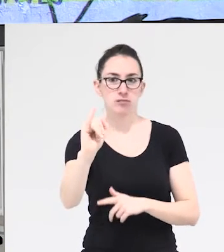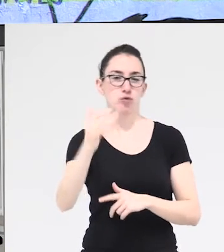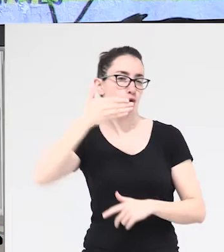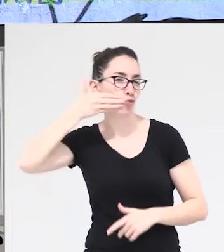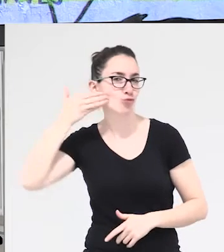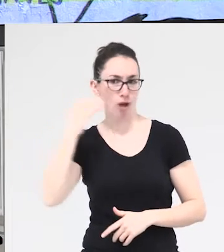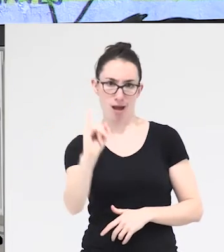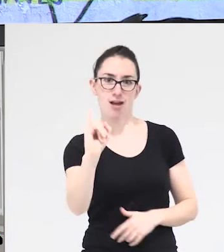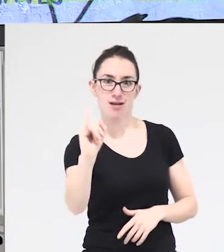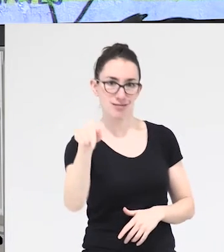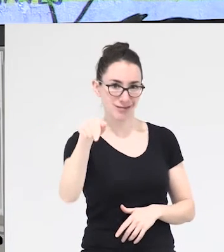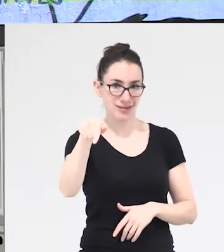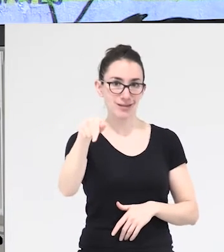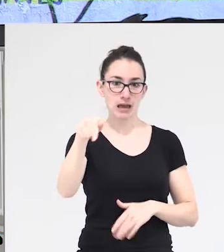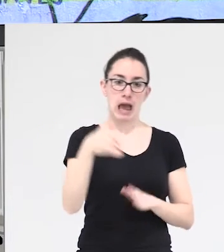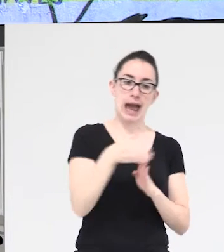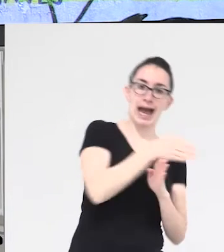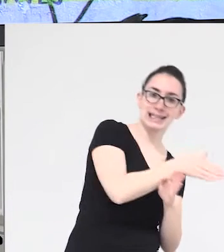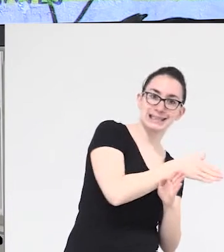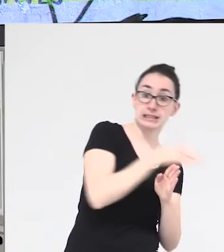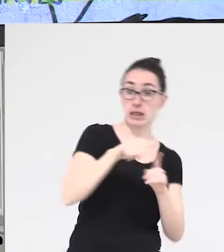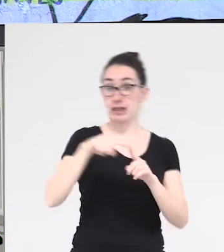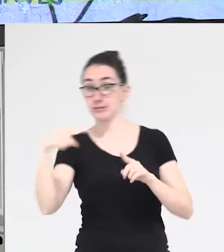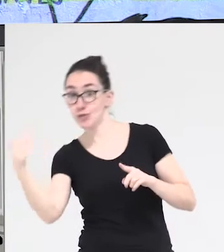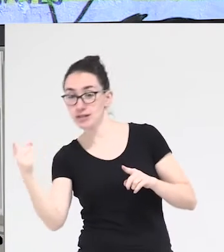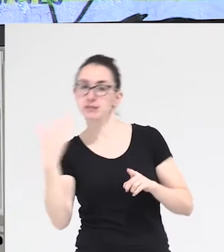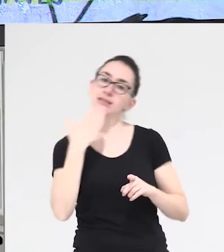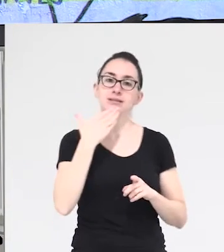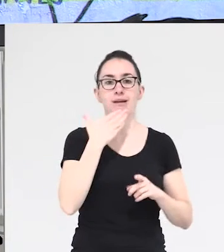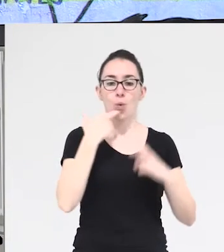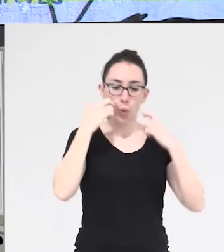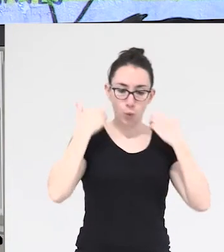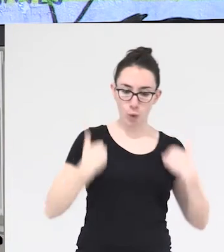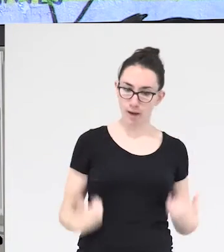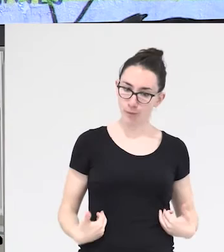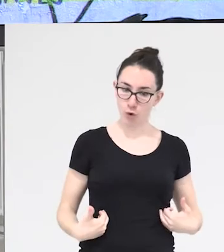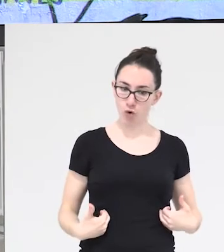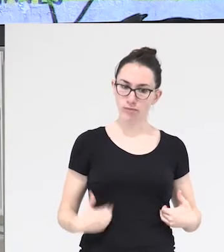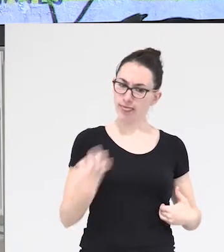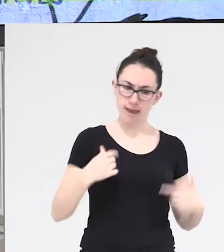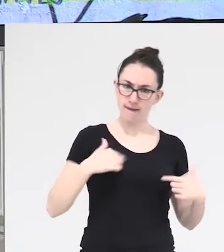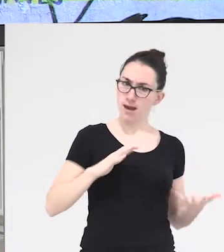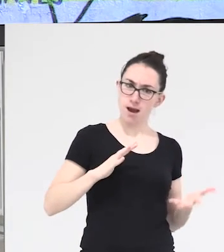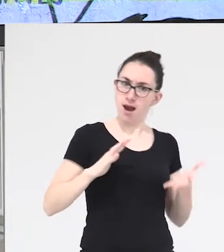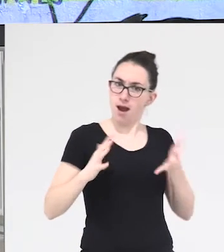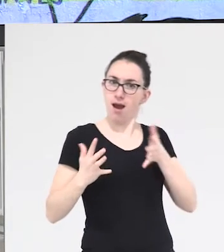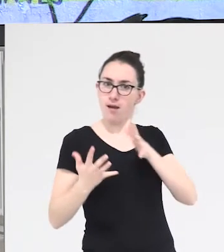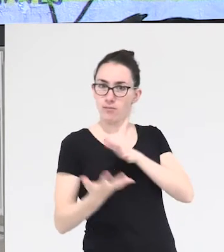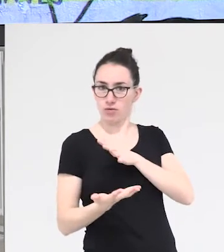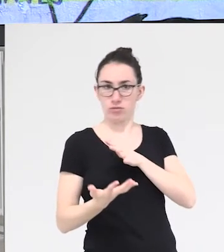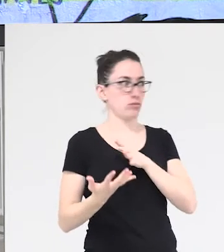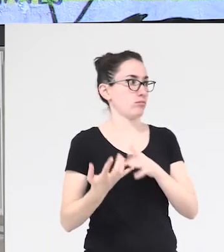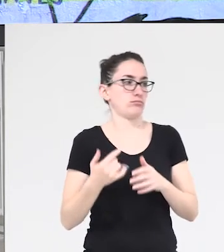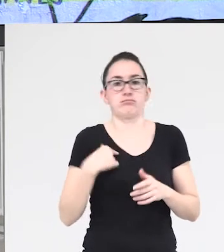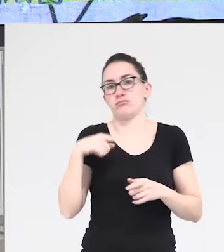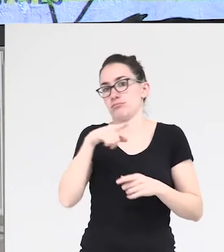Entonces, el antes y el después como un cuerpo al que transitar, esto es una contestación